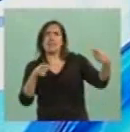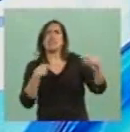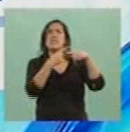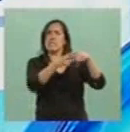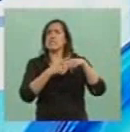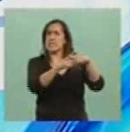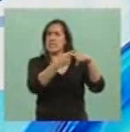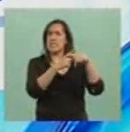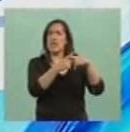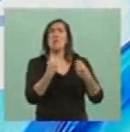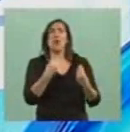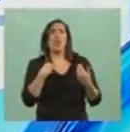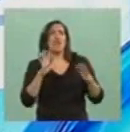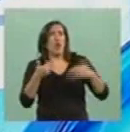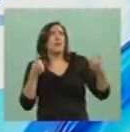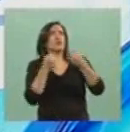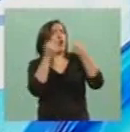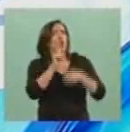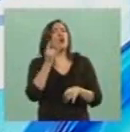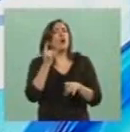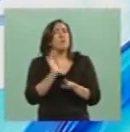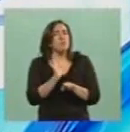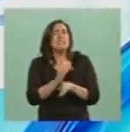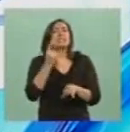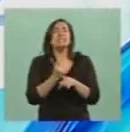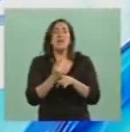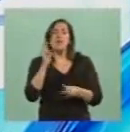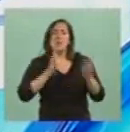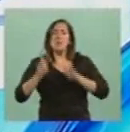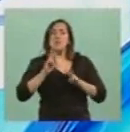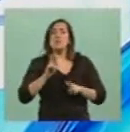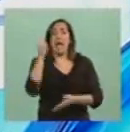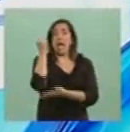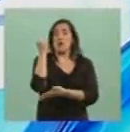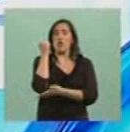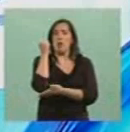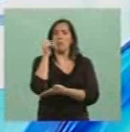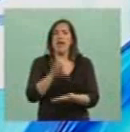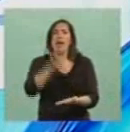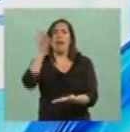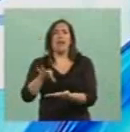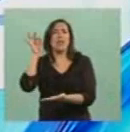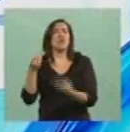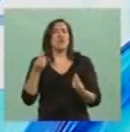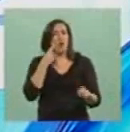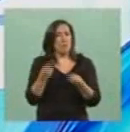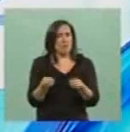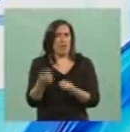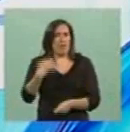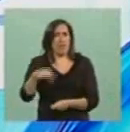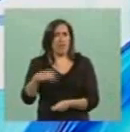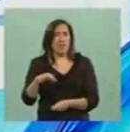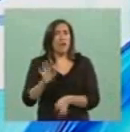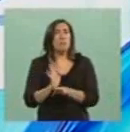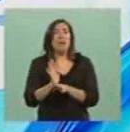que sea confrontar, porque siempre hay que optar, sobre todo en economía, porque en la economía, como lo saben los empresarios,